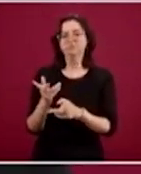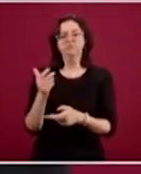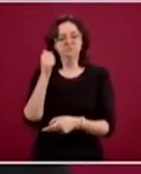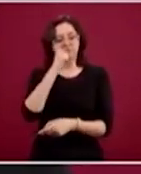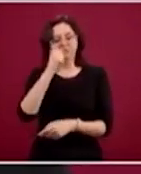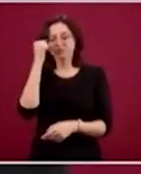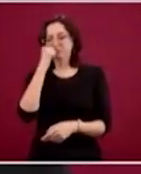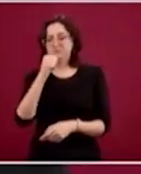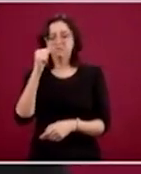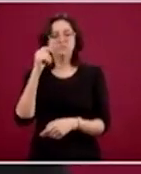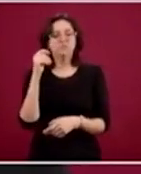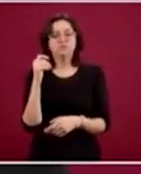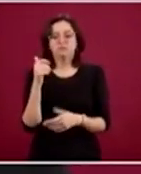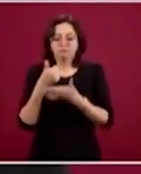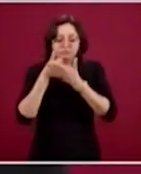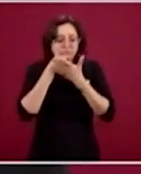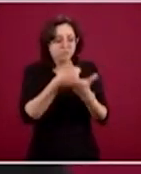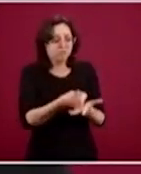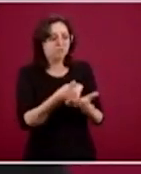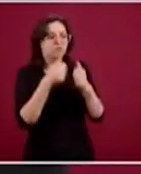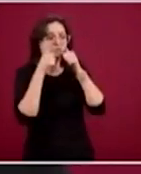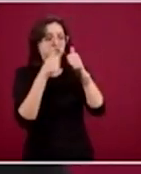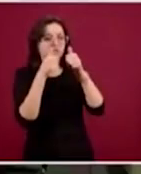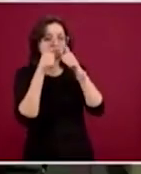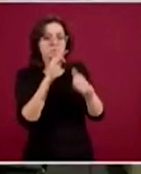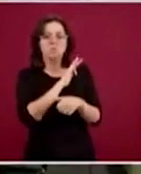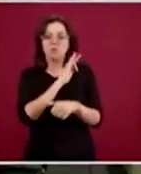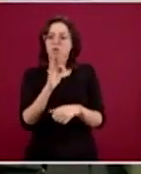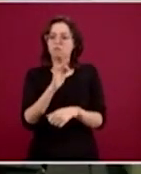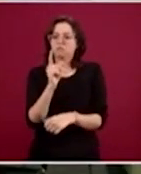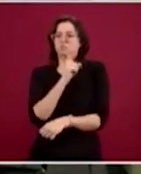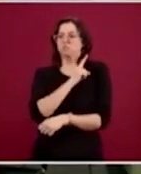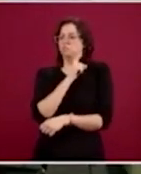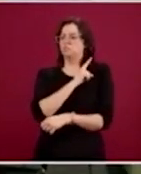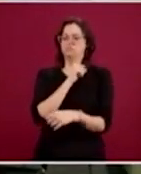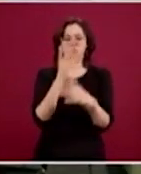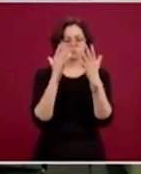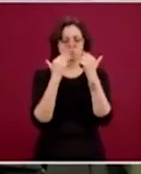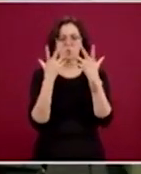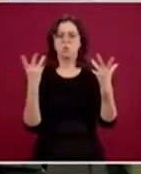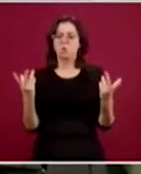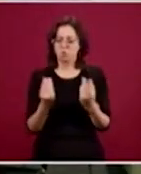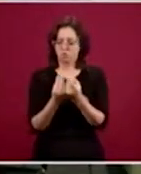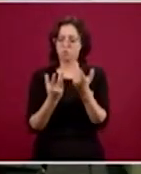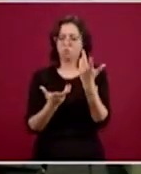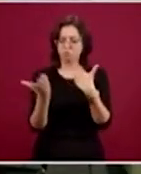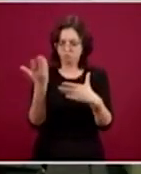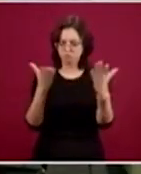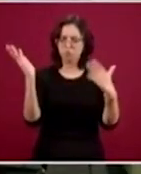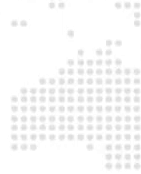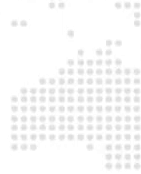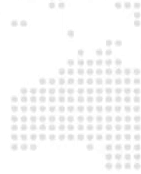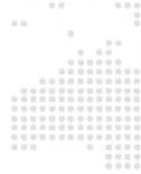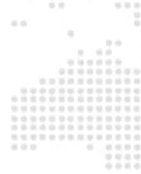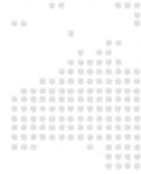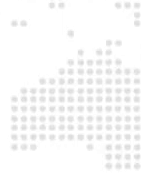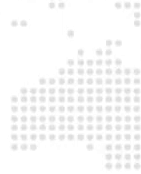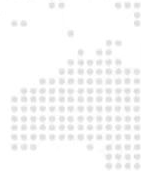porque siempre va a haber alguien que los pueda escuchar. No están solos y vamos a salir juntos de esto.